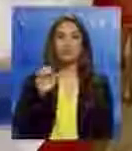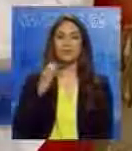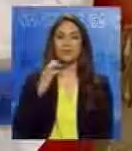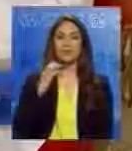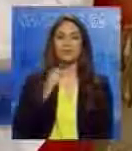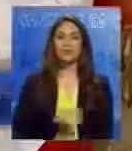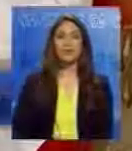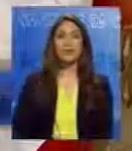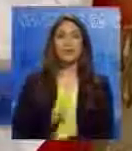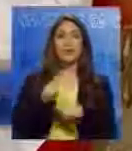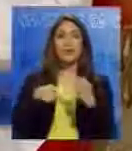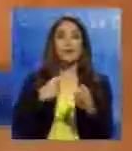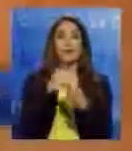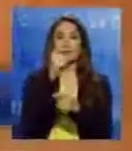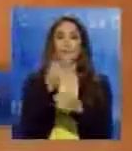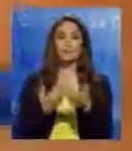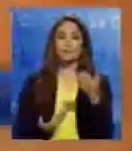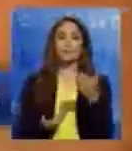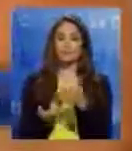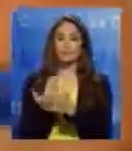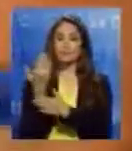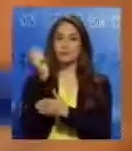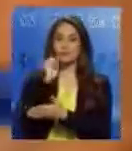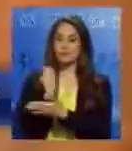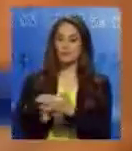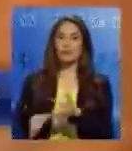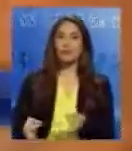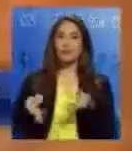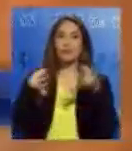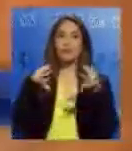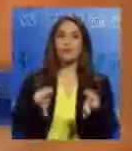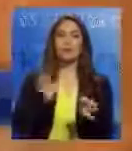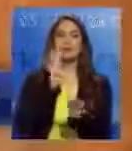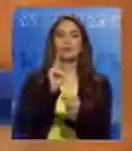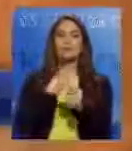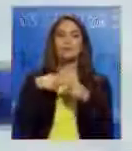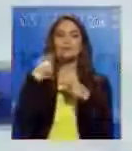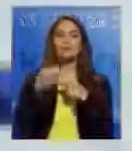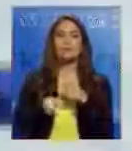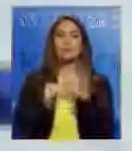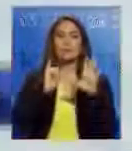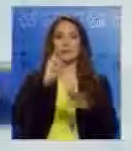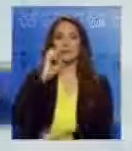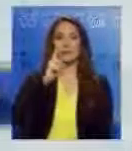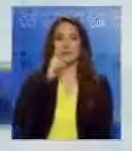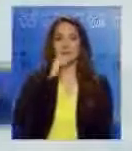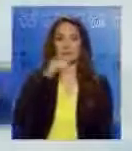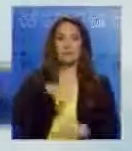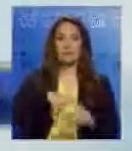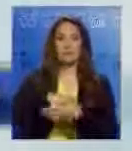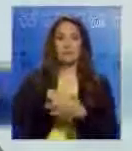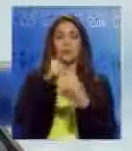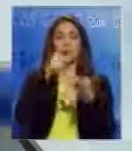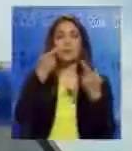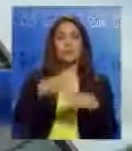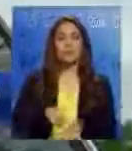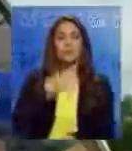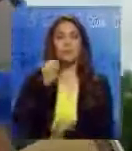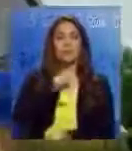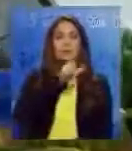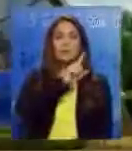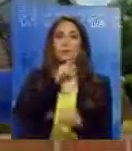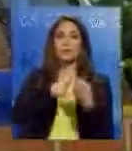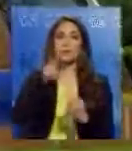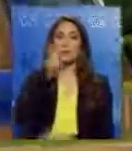www.arquidiocesisdeguayaquil.org.es. Luego imprimirla, llenarla y entregarla hasta el próximo 6 de junio. Deben también acudir de lunes